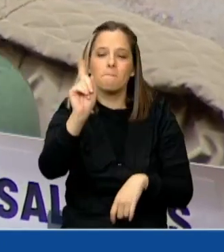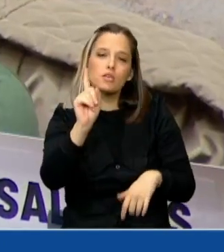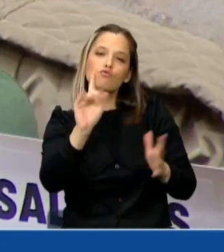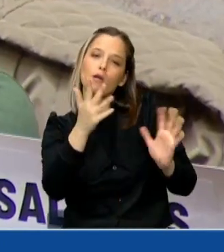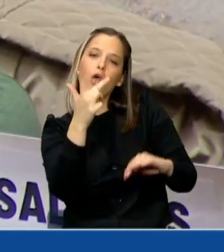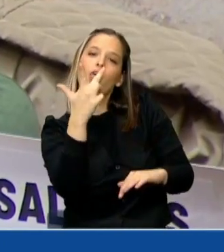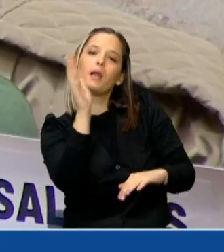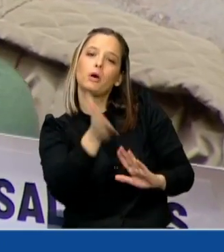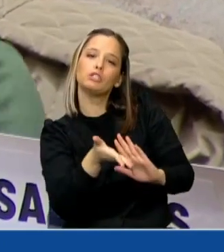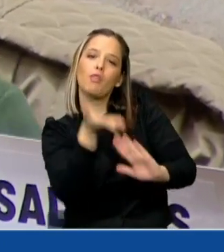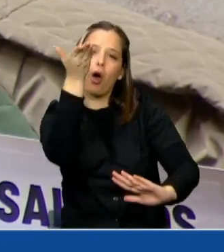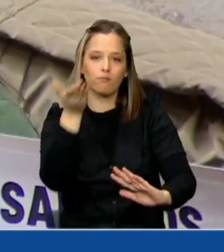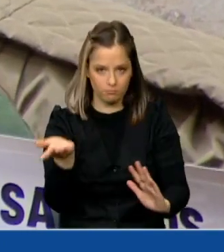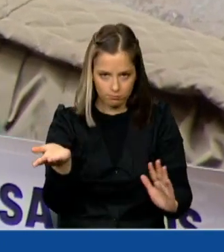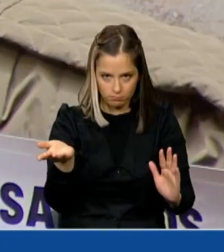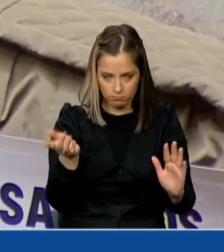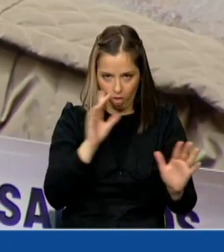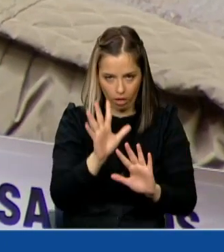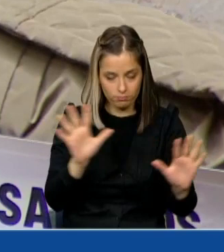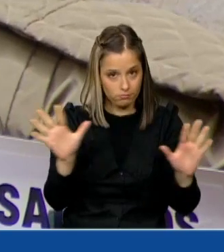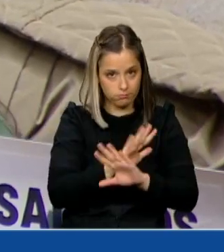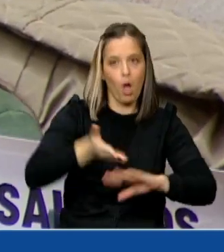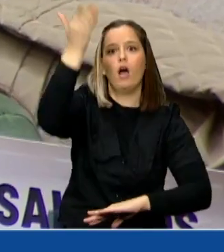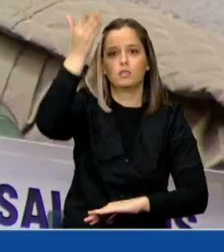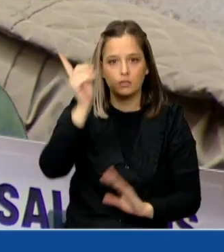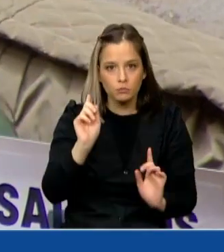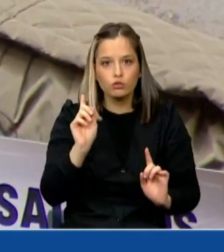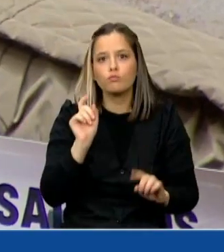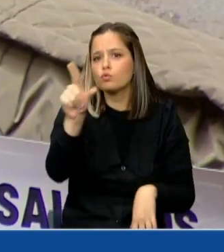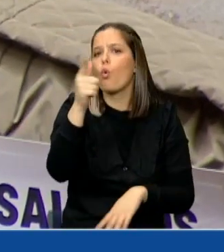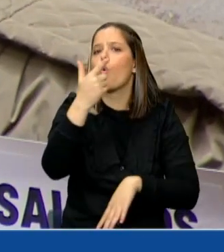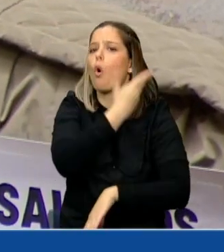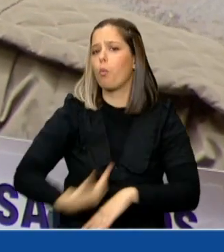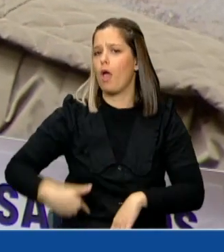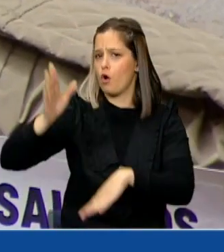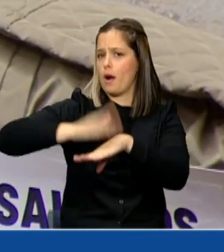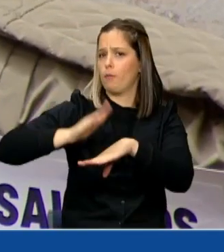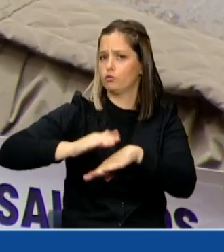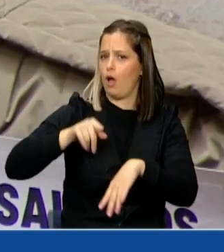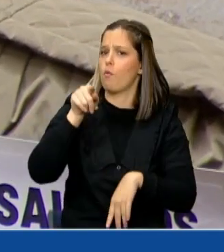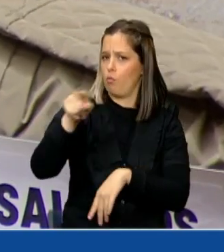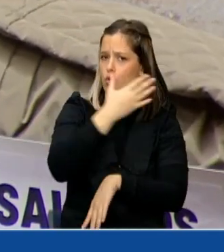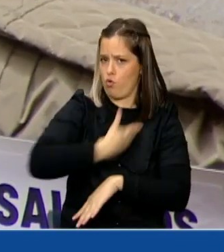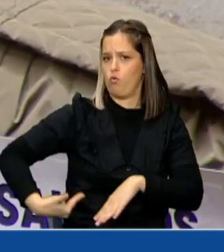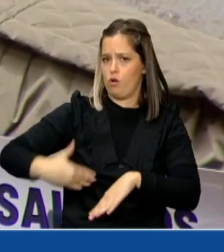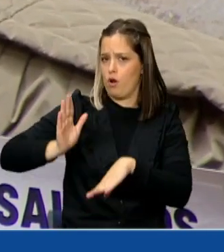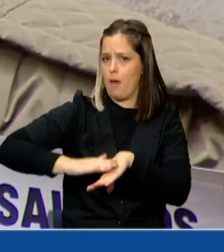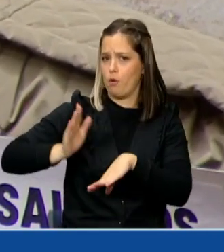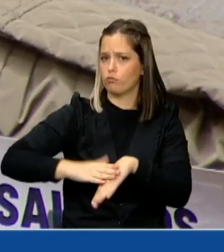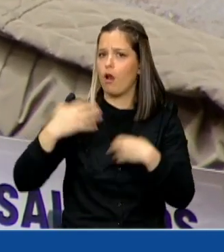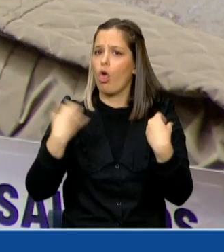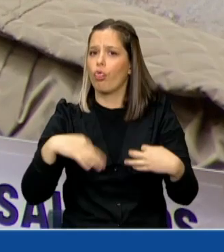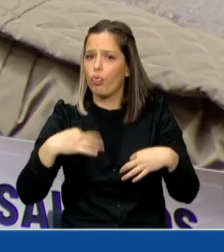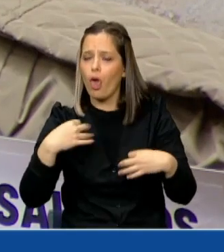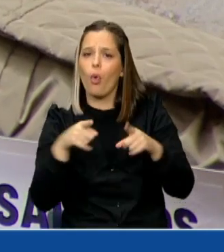ocasión del tratamiento del presupuesto. Es una inflación que es responsabilidad de su gobierno, que claramente significa mayor confiscación de los